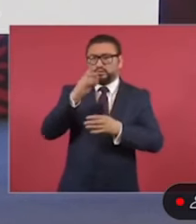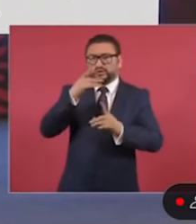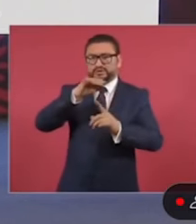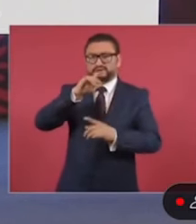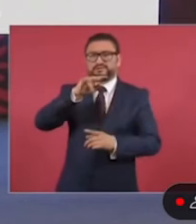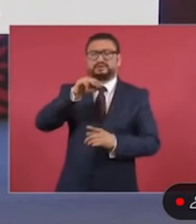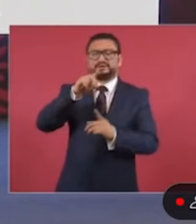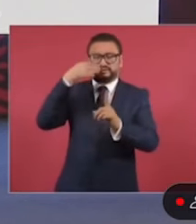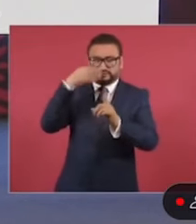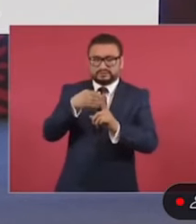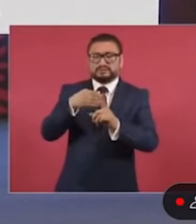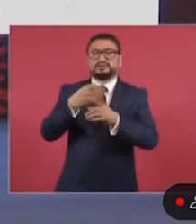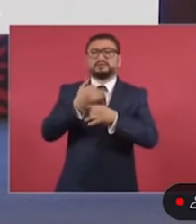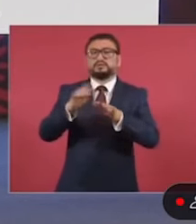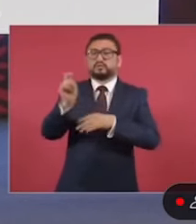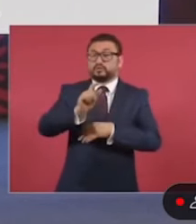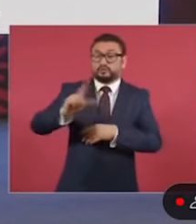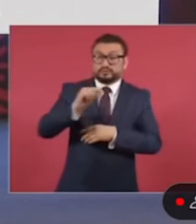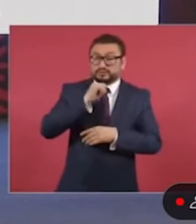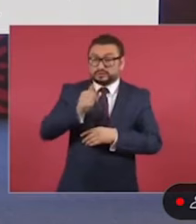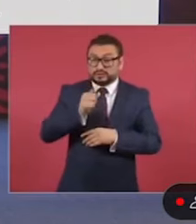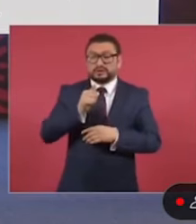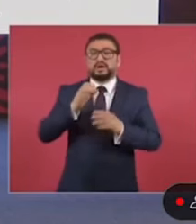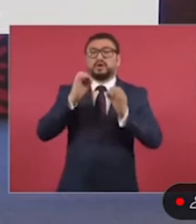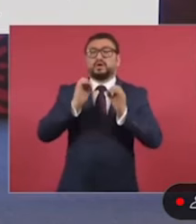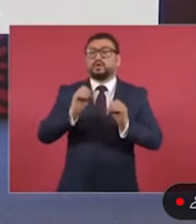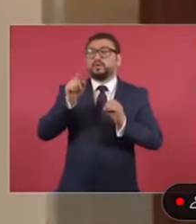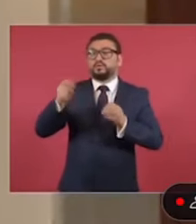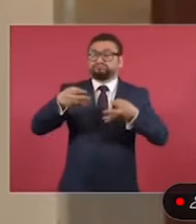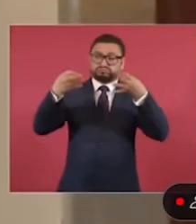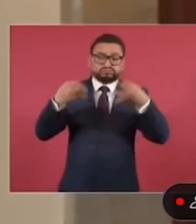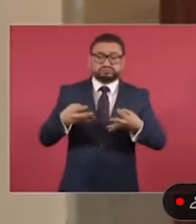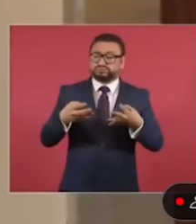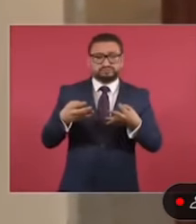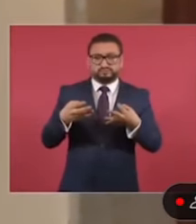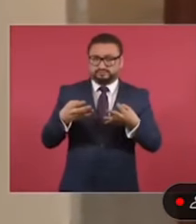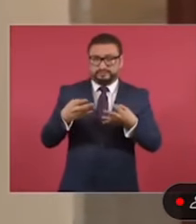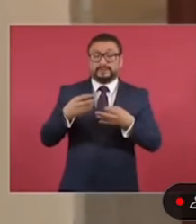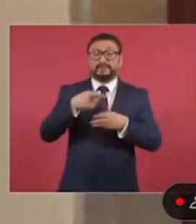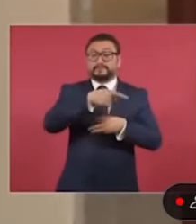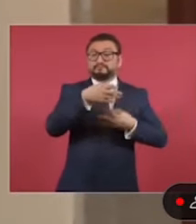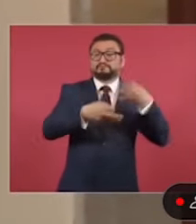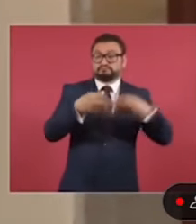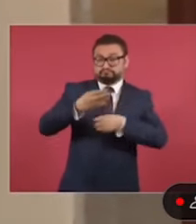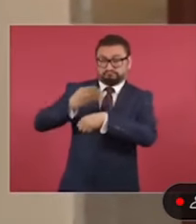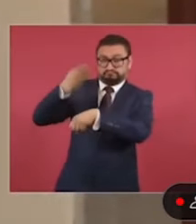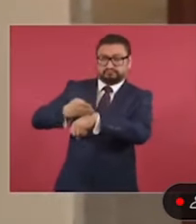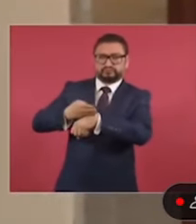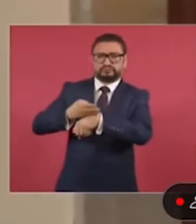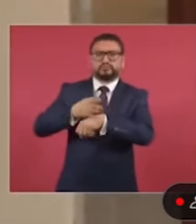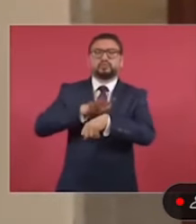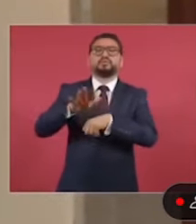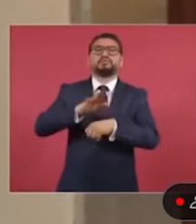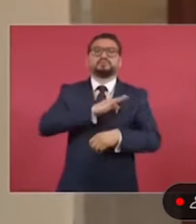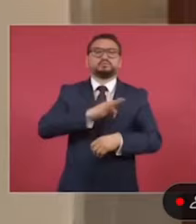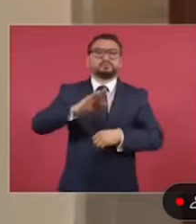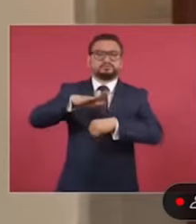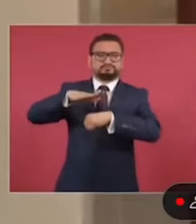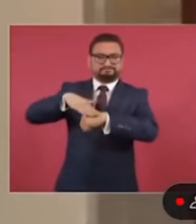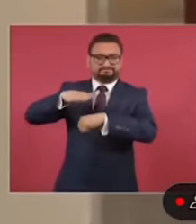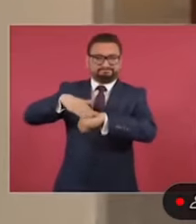el legislativo cinco cada cámara hablamos Que cinco serán diputados y cinco serán la cámara no cinco serán perdón eh